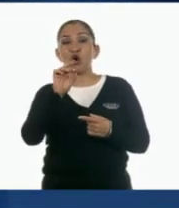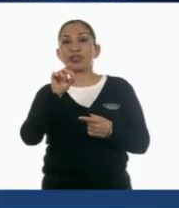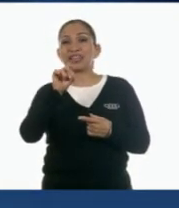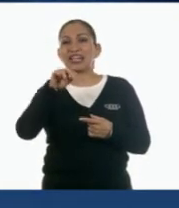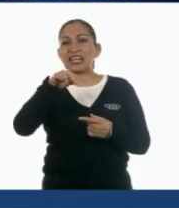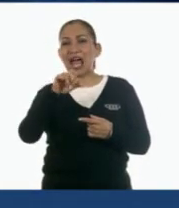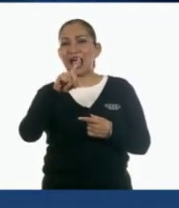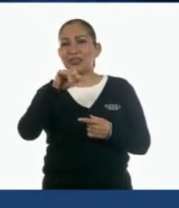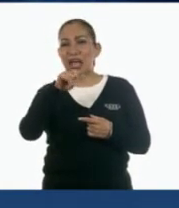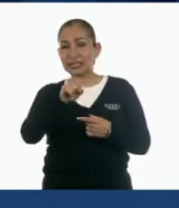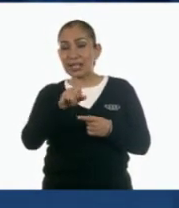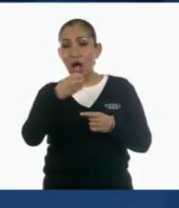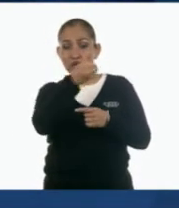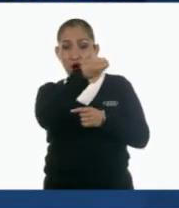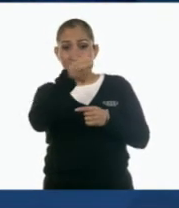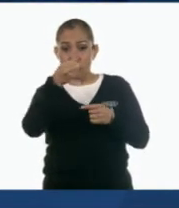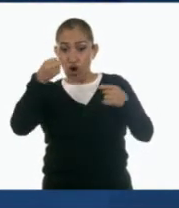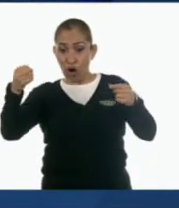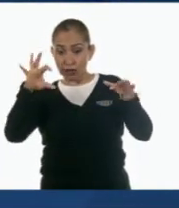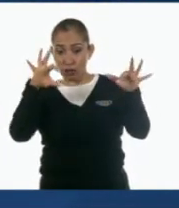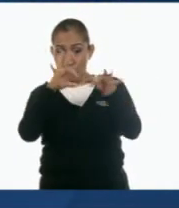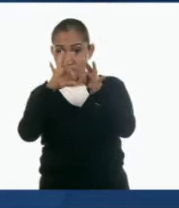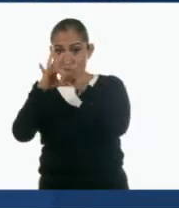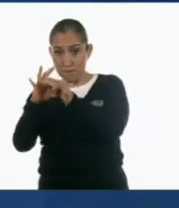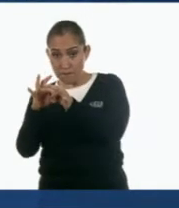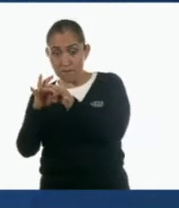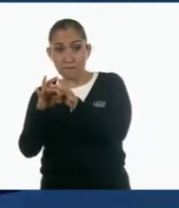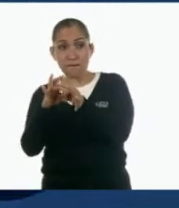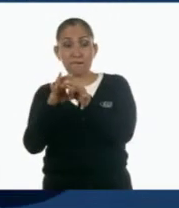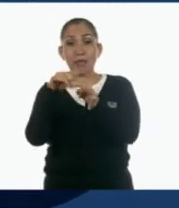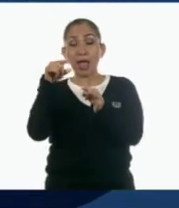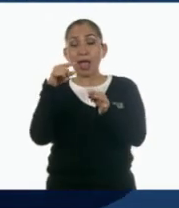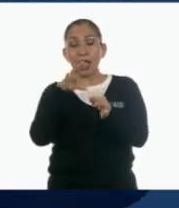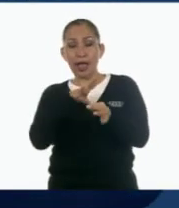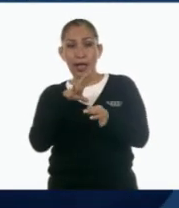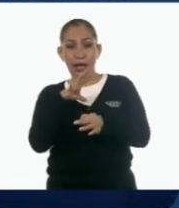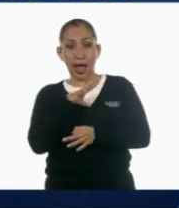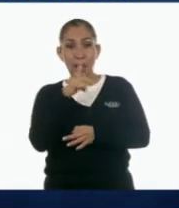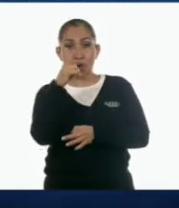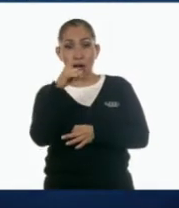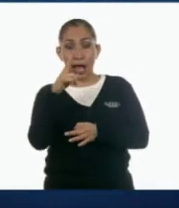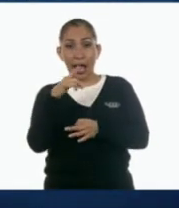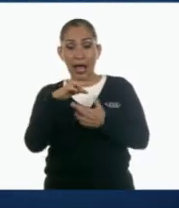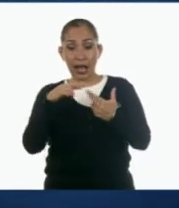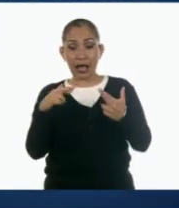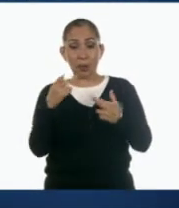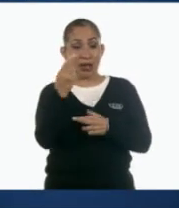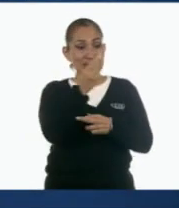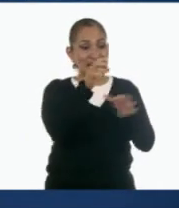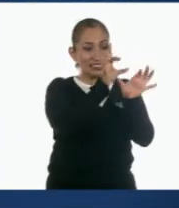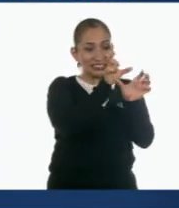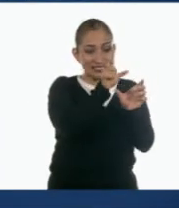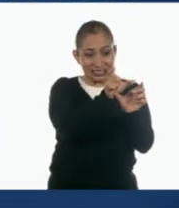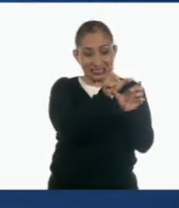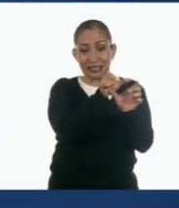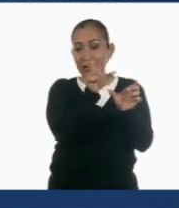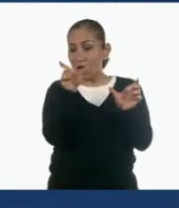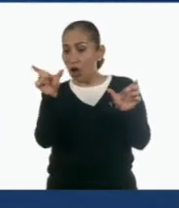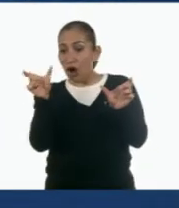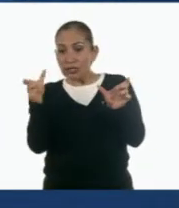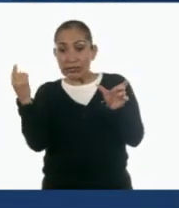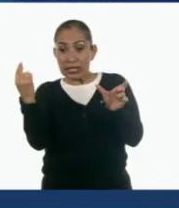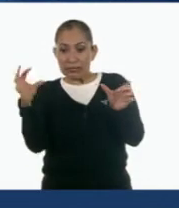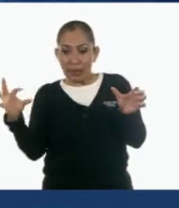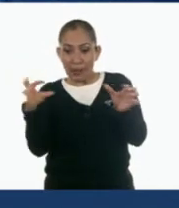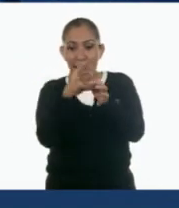un tipo de oraciones compuestas en las que se establece una relación de dependencia entre un par de oraciones. Hay